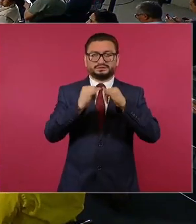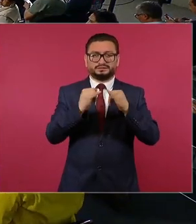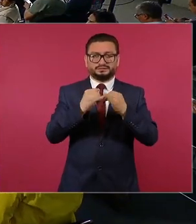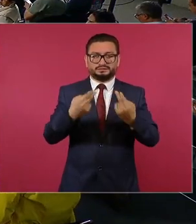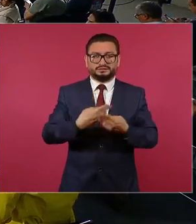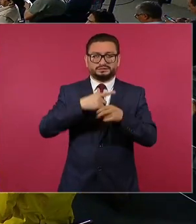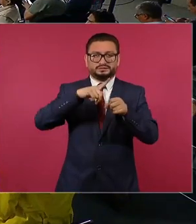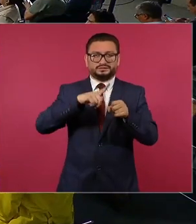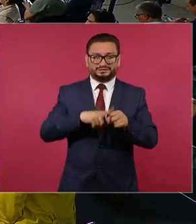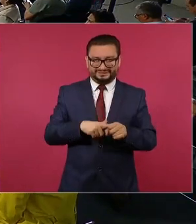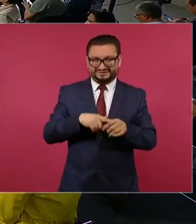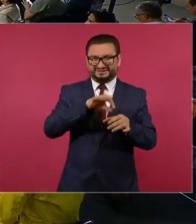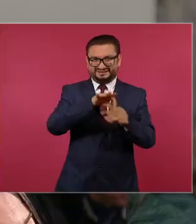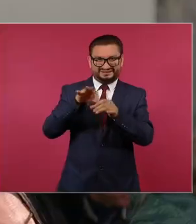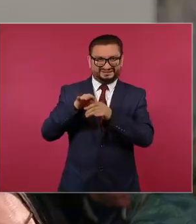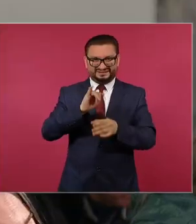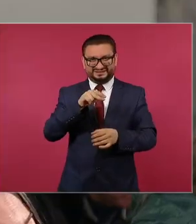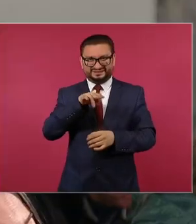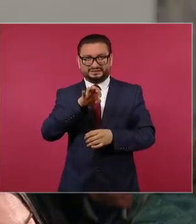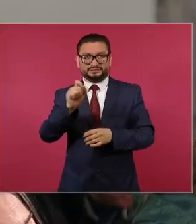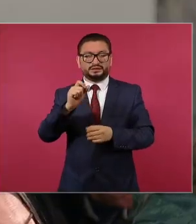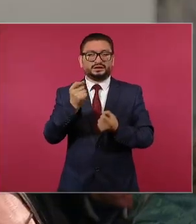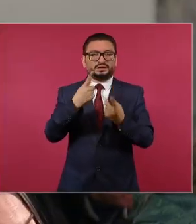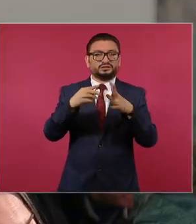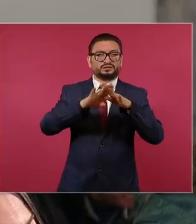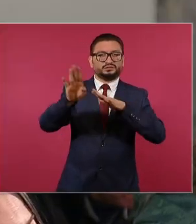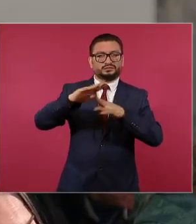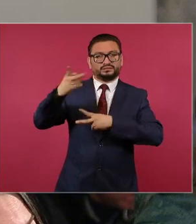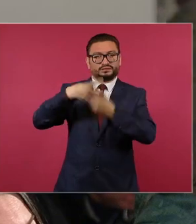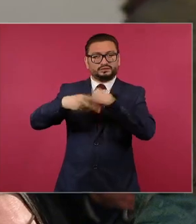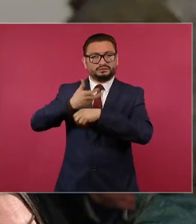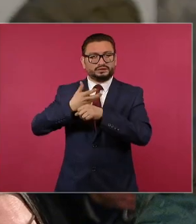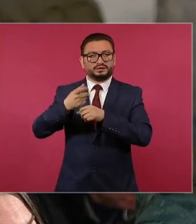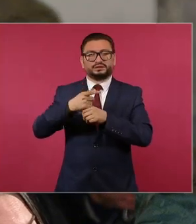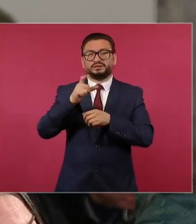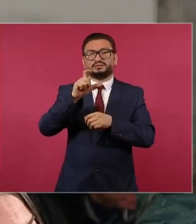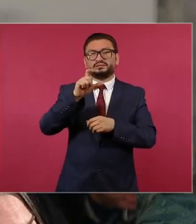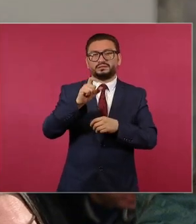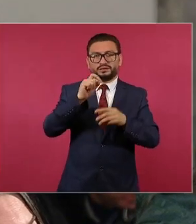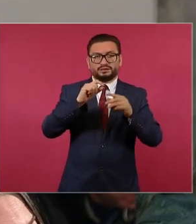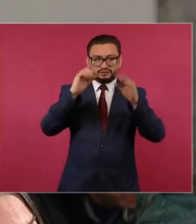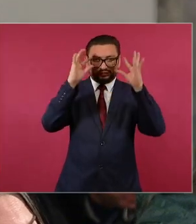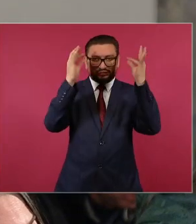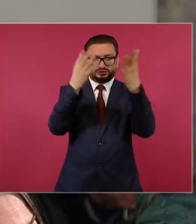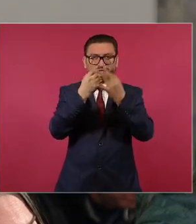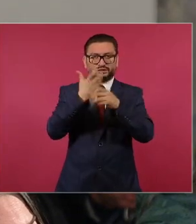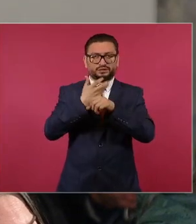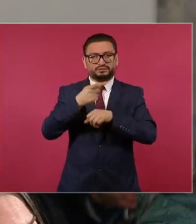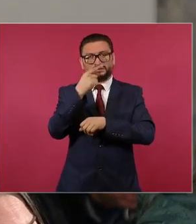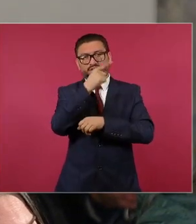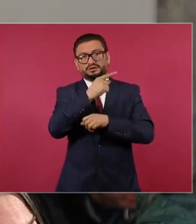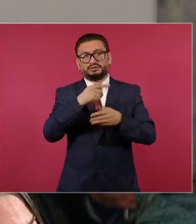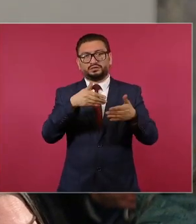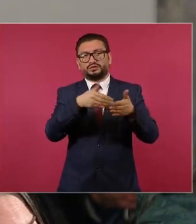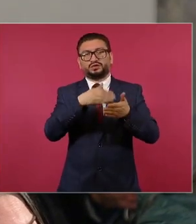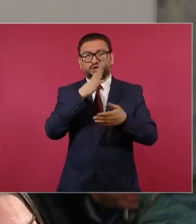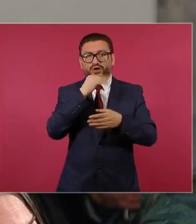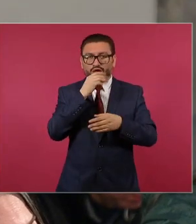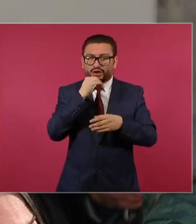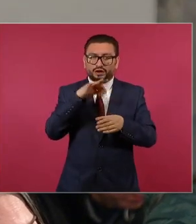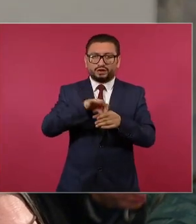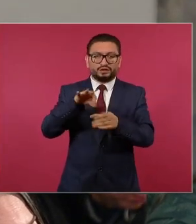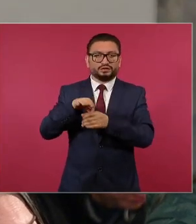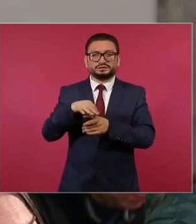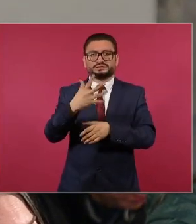Nacional Electoral protestaron migrantes, vinieron de Estados Unidos, de 20 consulados en la Unión Americana que se les impidió el voto.